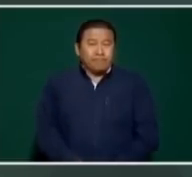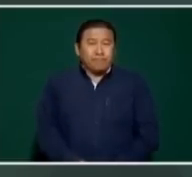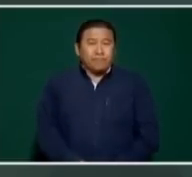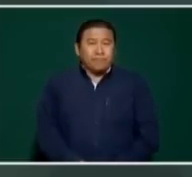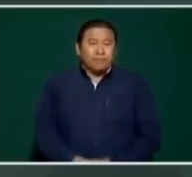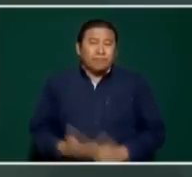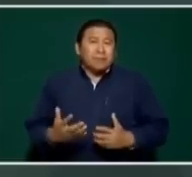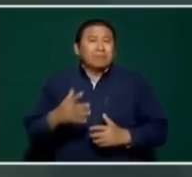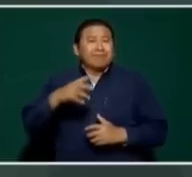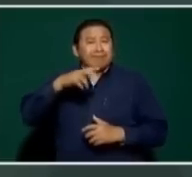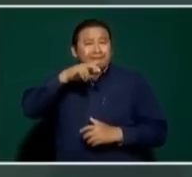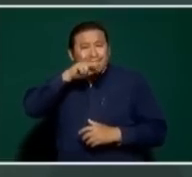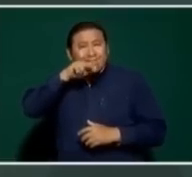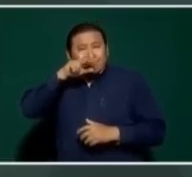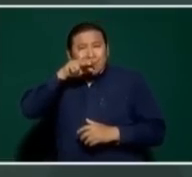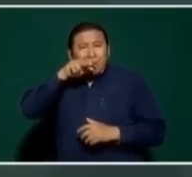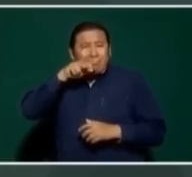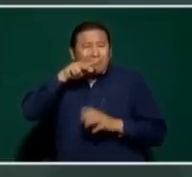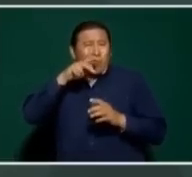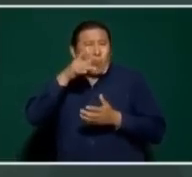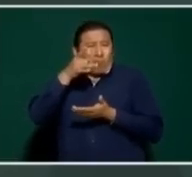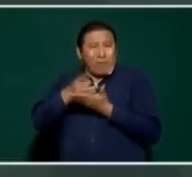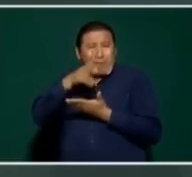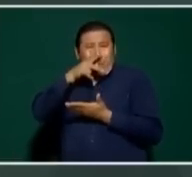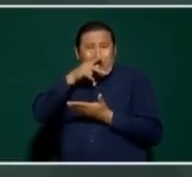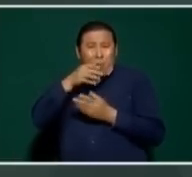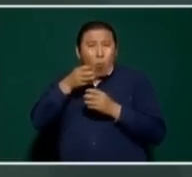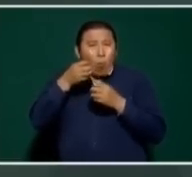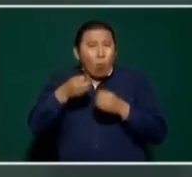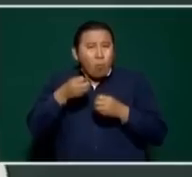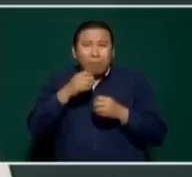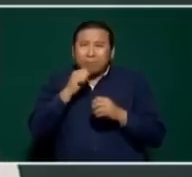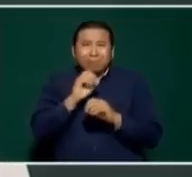se preocupaban, pero no se ocupaban.